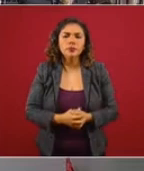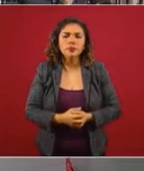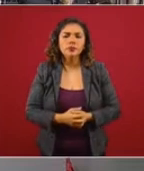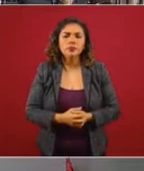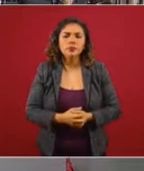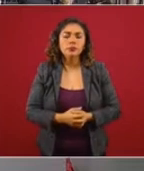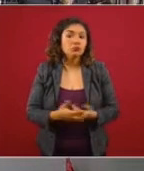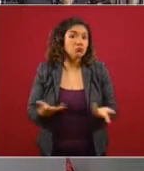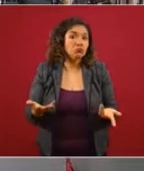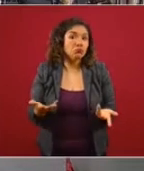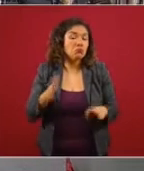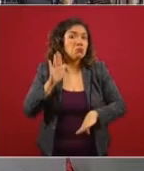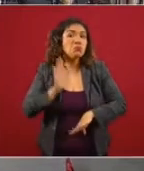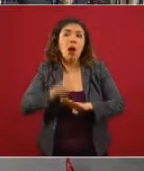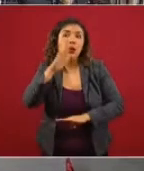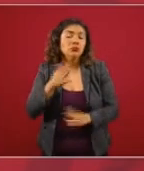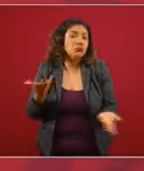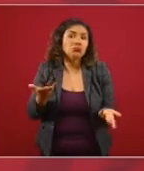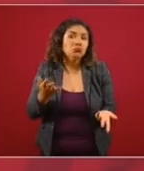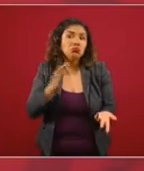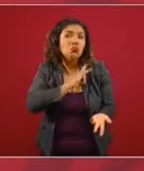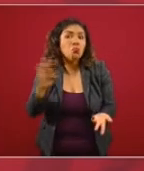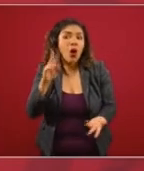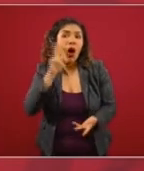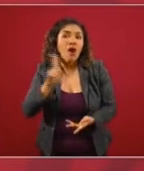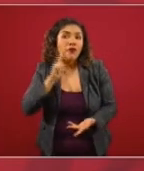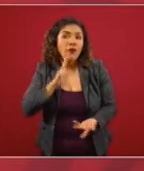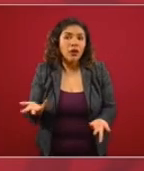lo más que se pueda.